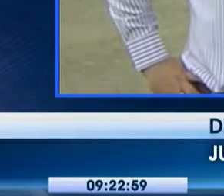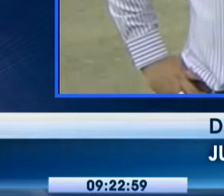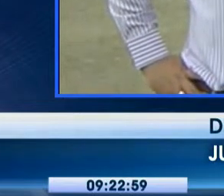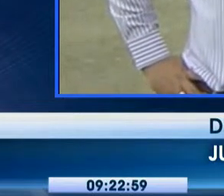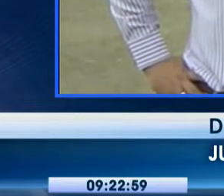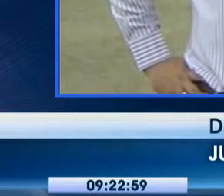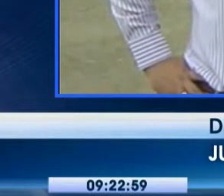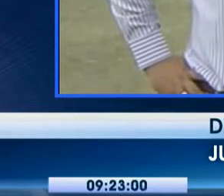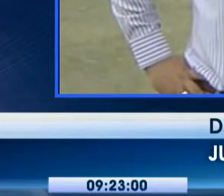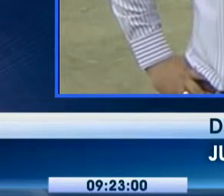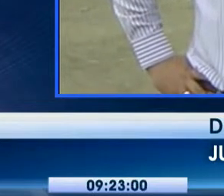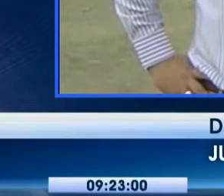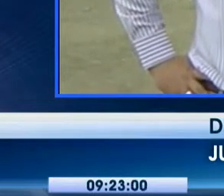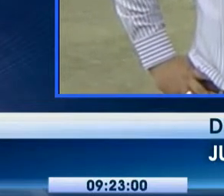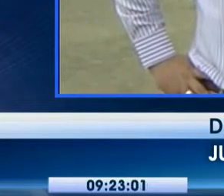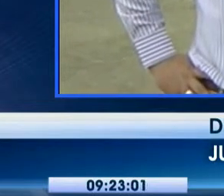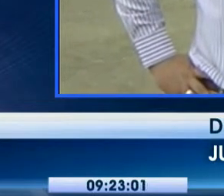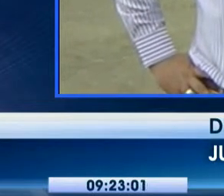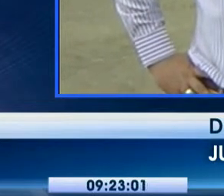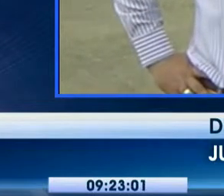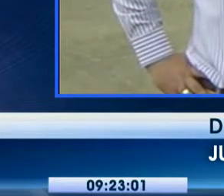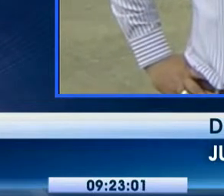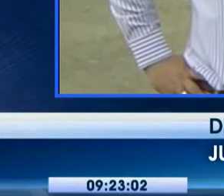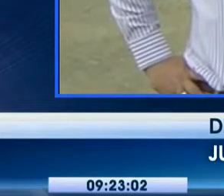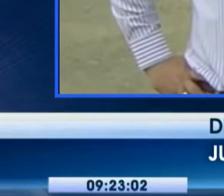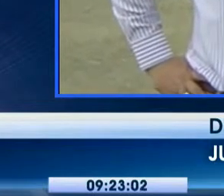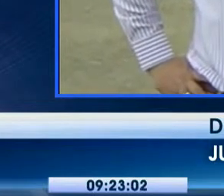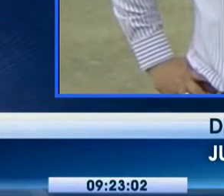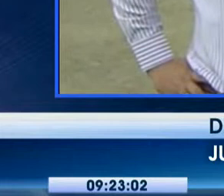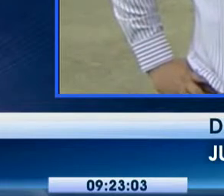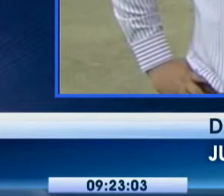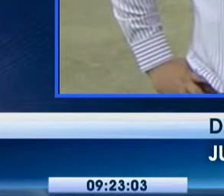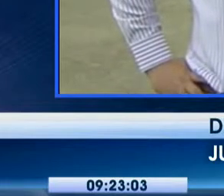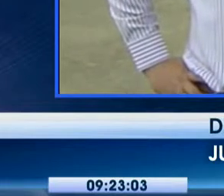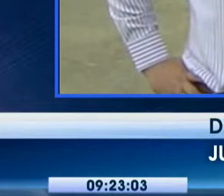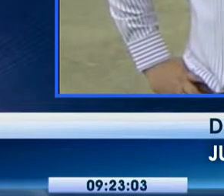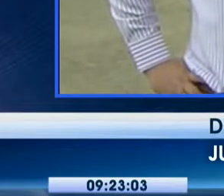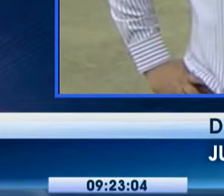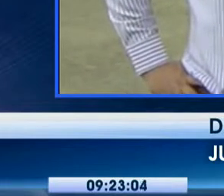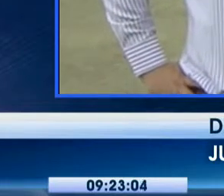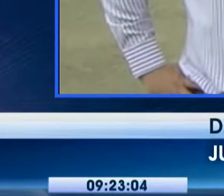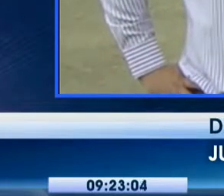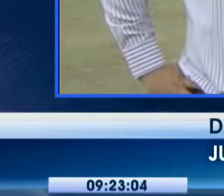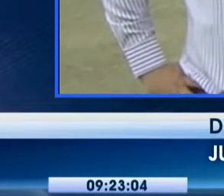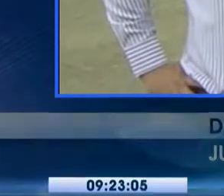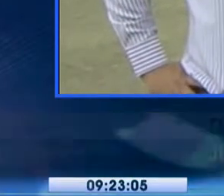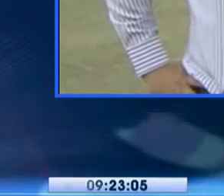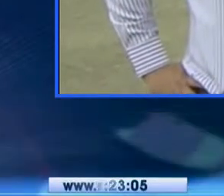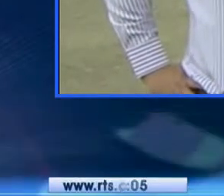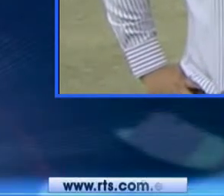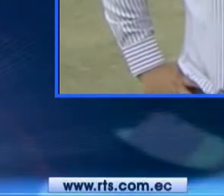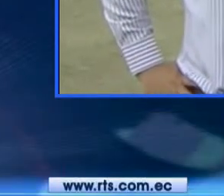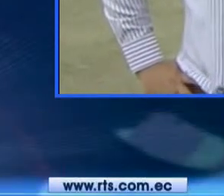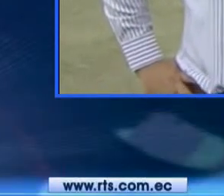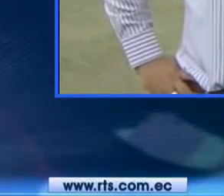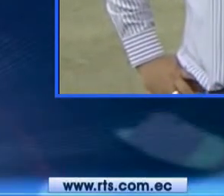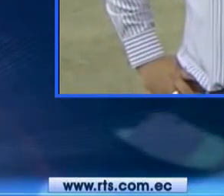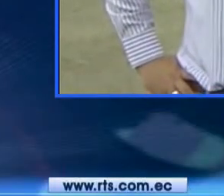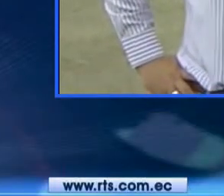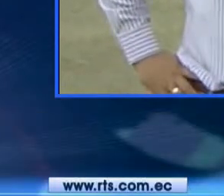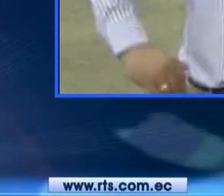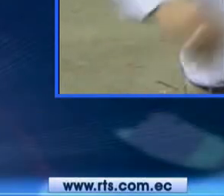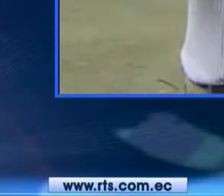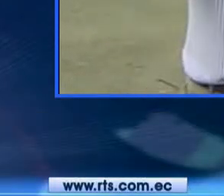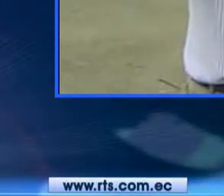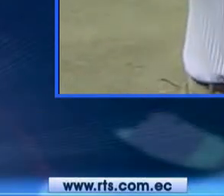de lo que ahí podrían hacer. Exacto. Me parece muy bien. Así que ya está propuesto el tema, claro, seguramente sí. Nuestra productora general está escuchando. Sí, lo proponemos,